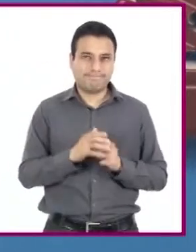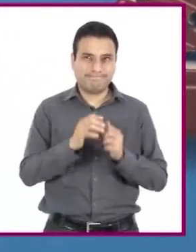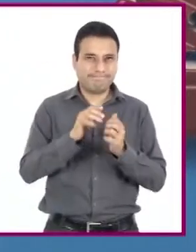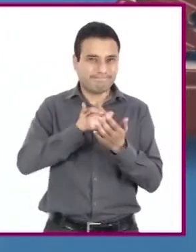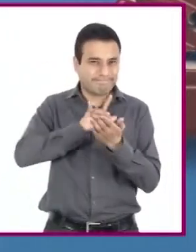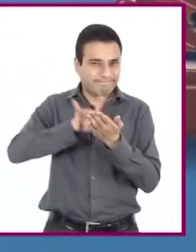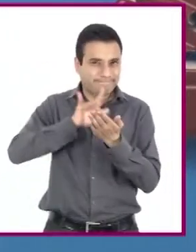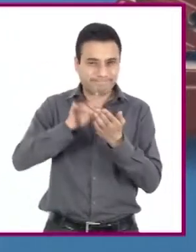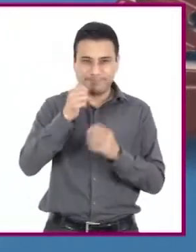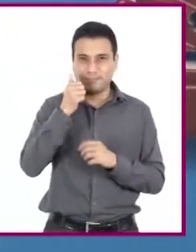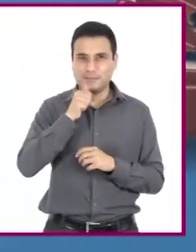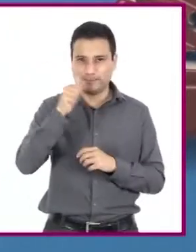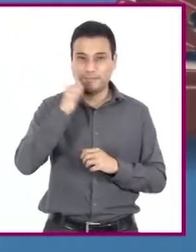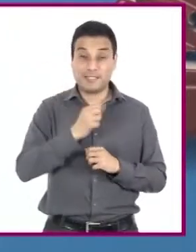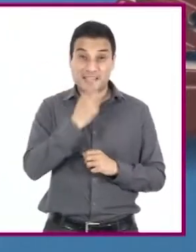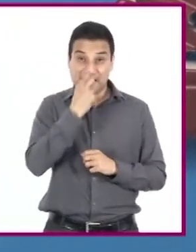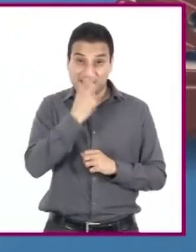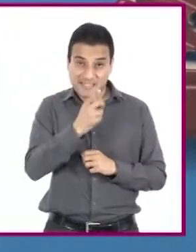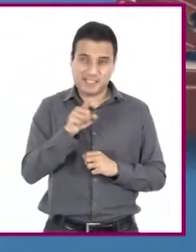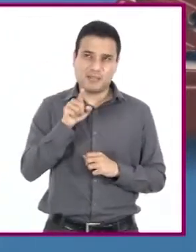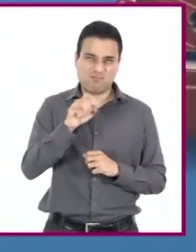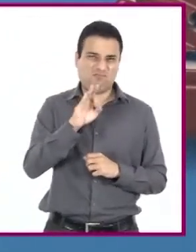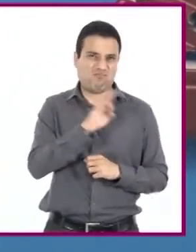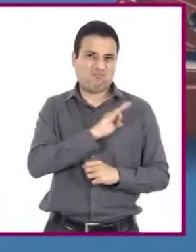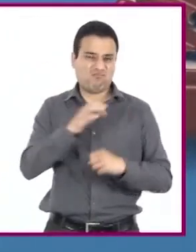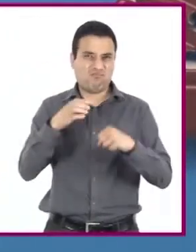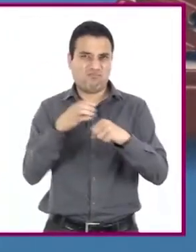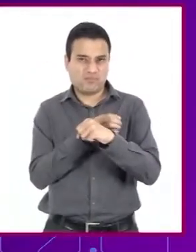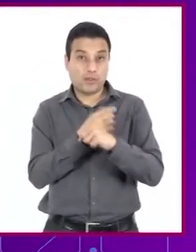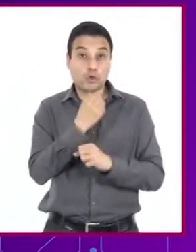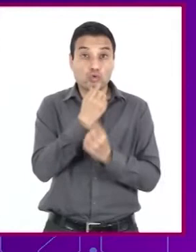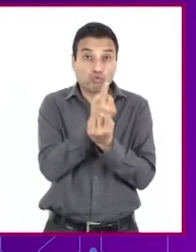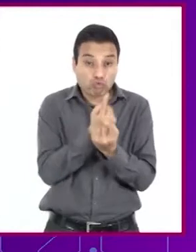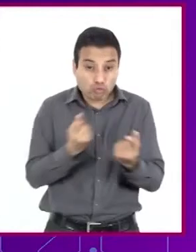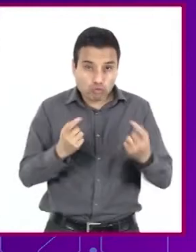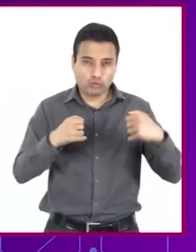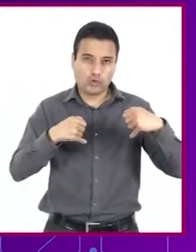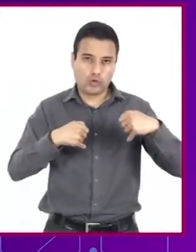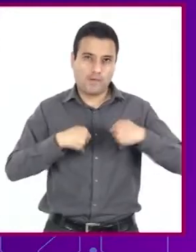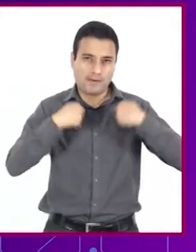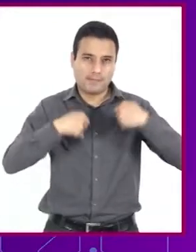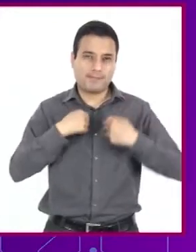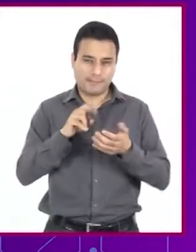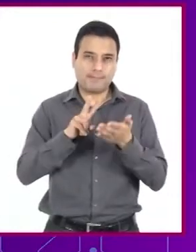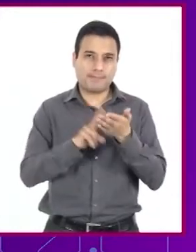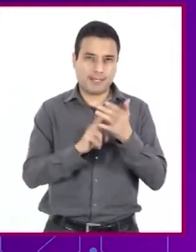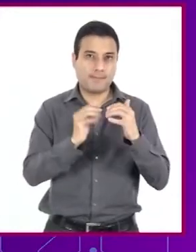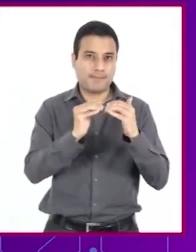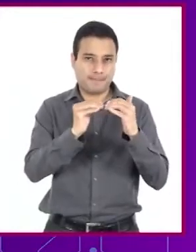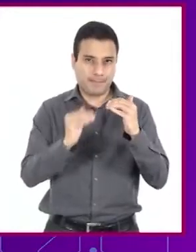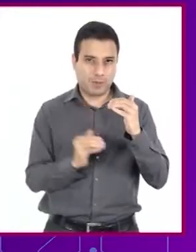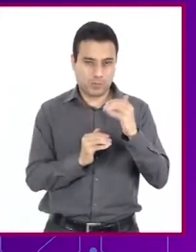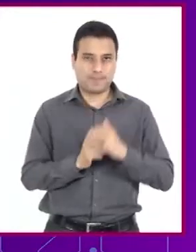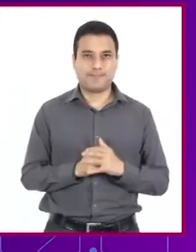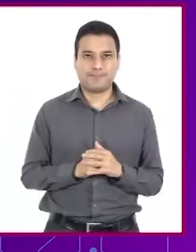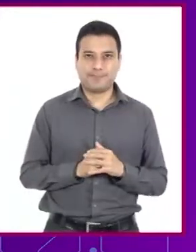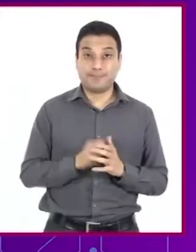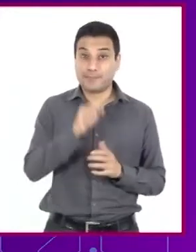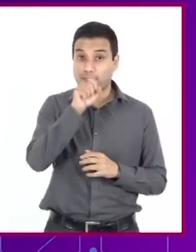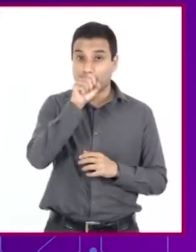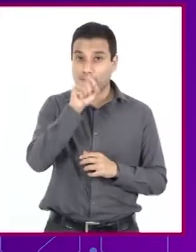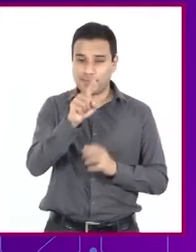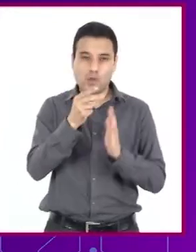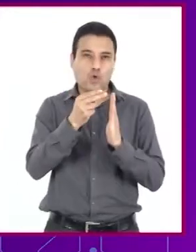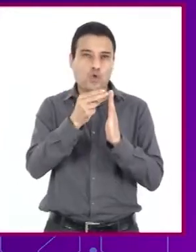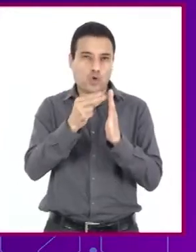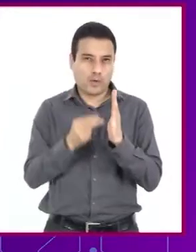de las personas adultas sobre la infancia y la juventud. La heteronormatividad, que